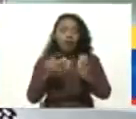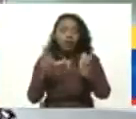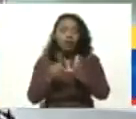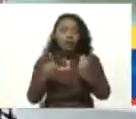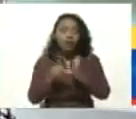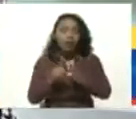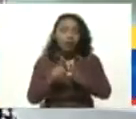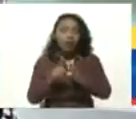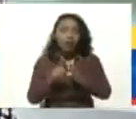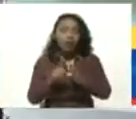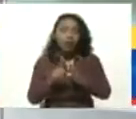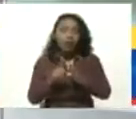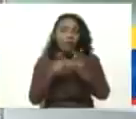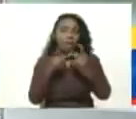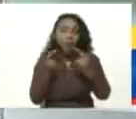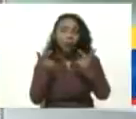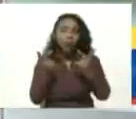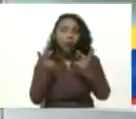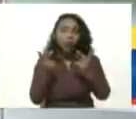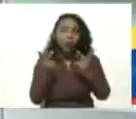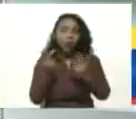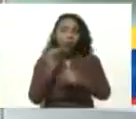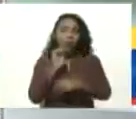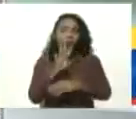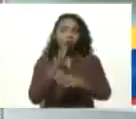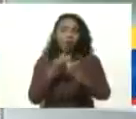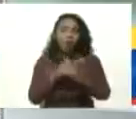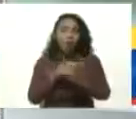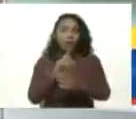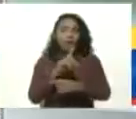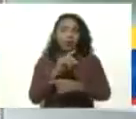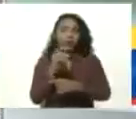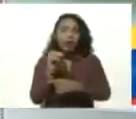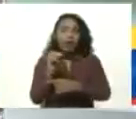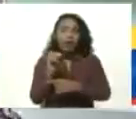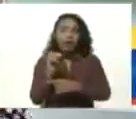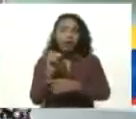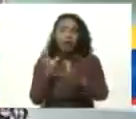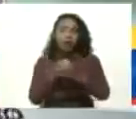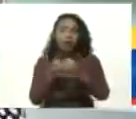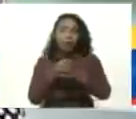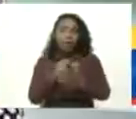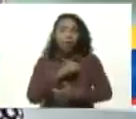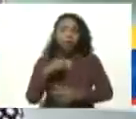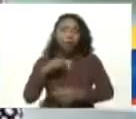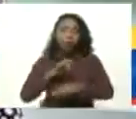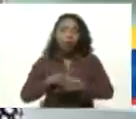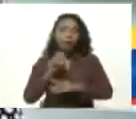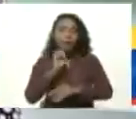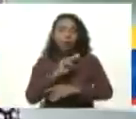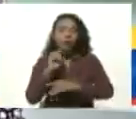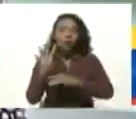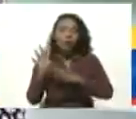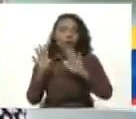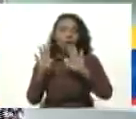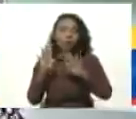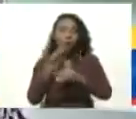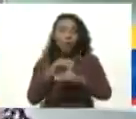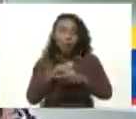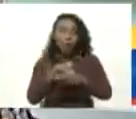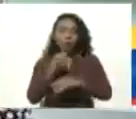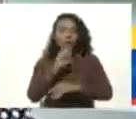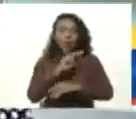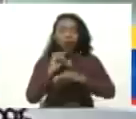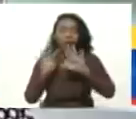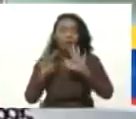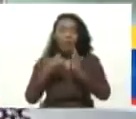de públicos y los 4.100 del sector privado, porque son 29.100 planteles.